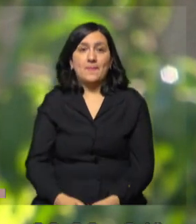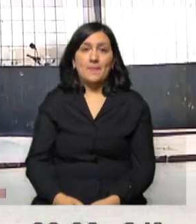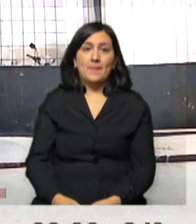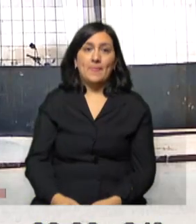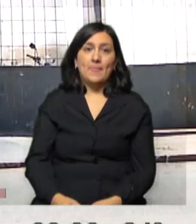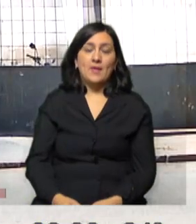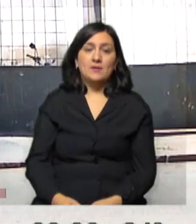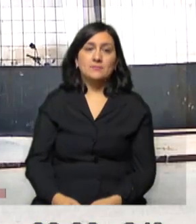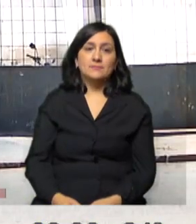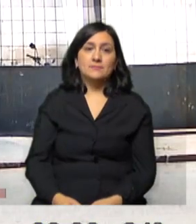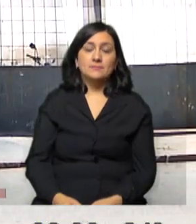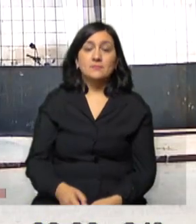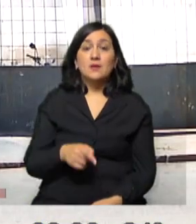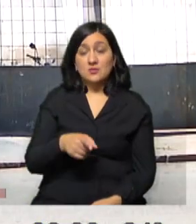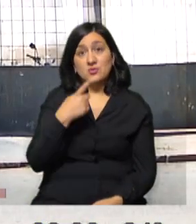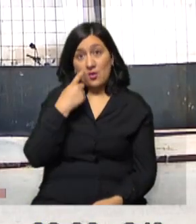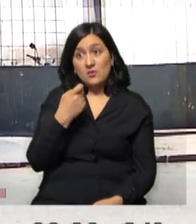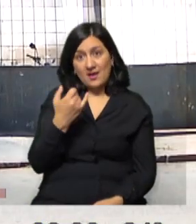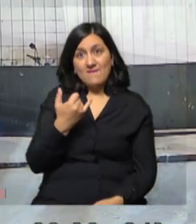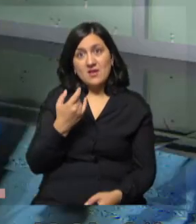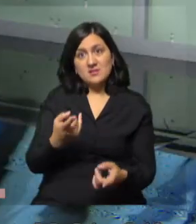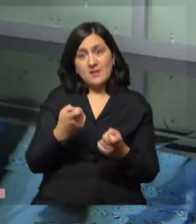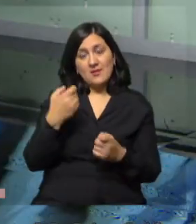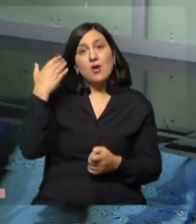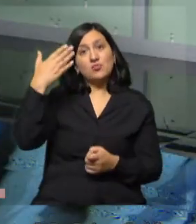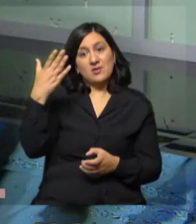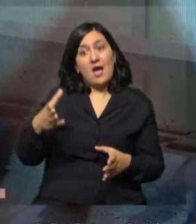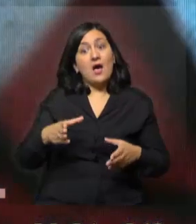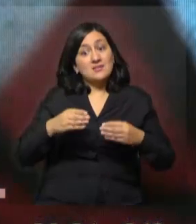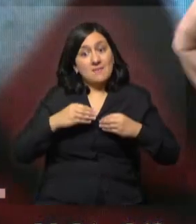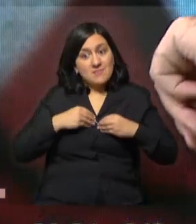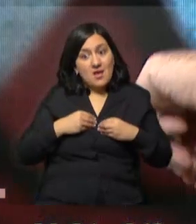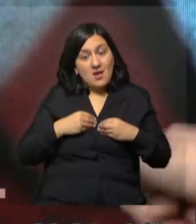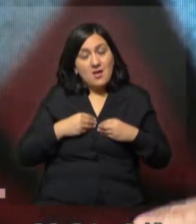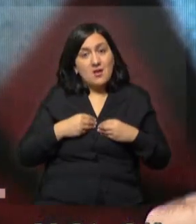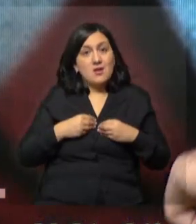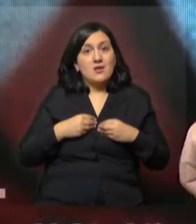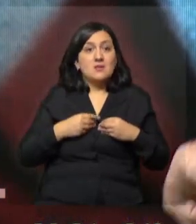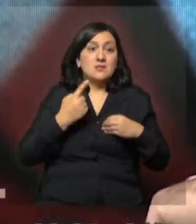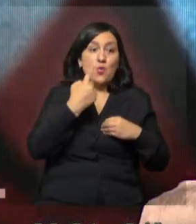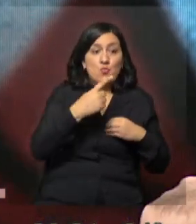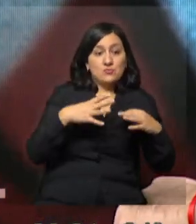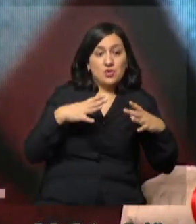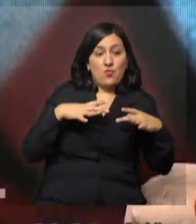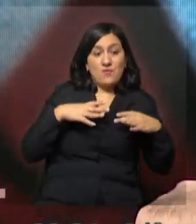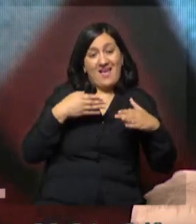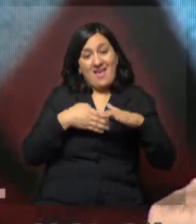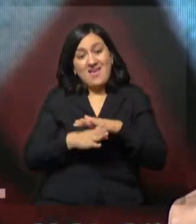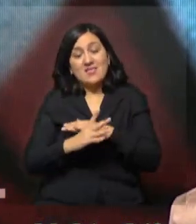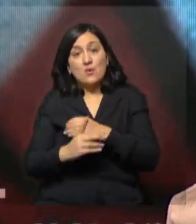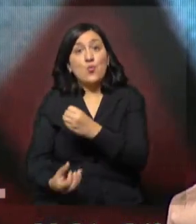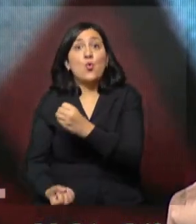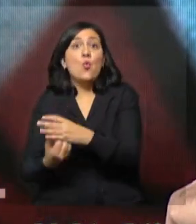que ahí esto da cuenta de la necesidad que tenemos, ¿no? Para que las autoridades hayan hecho esta excepción, vamos uh-huh. a decir, entre comillas, para